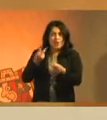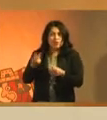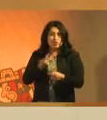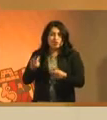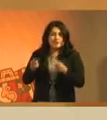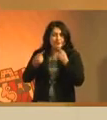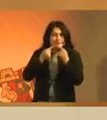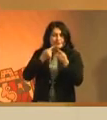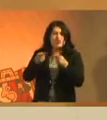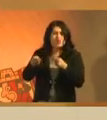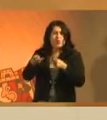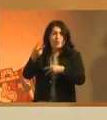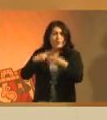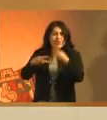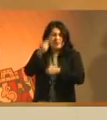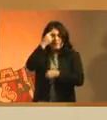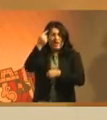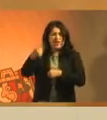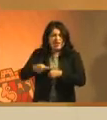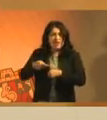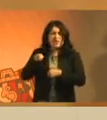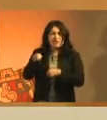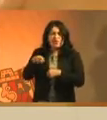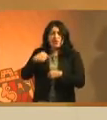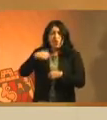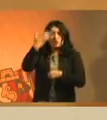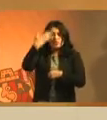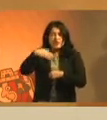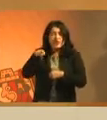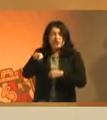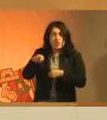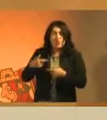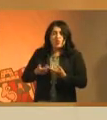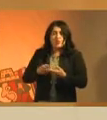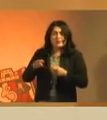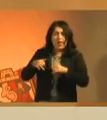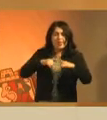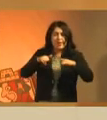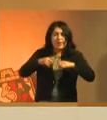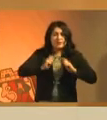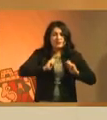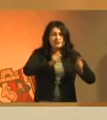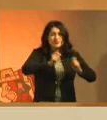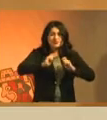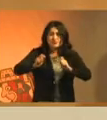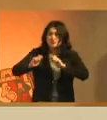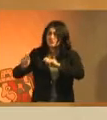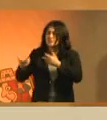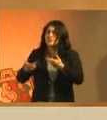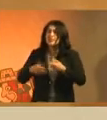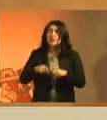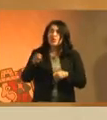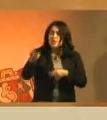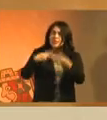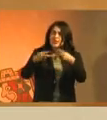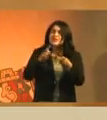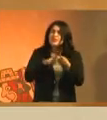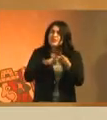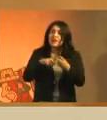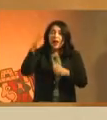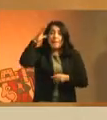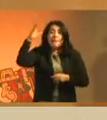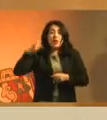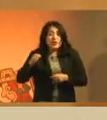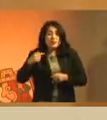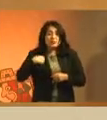estás haciendo aquí a qué vienes pues yo sé que tú estás repartiendo tierras y yo quiero repartir tierras y dónde vienes pues de morelos y qué están haciendo